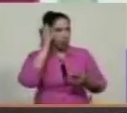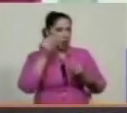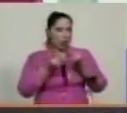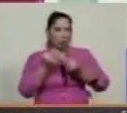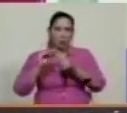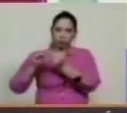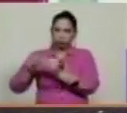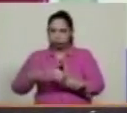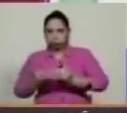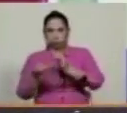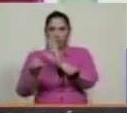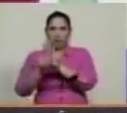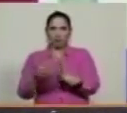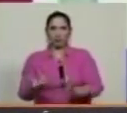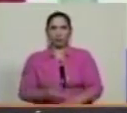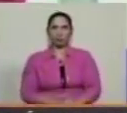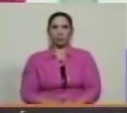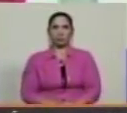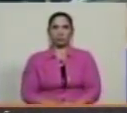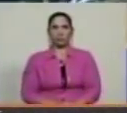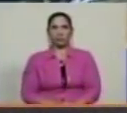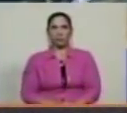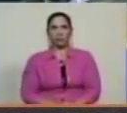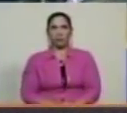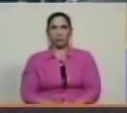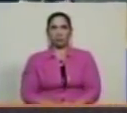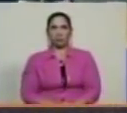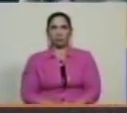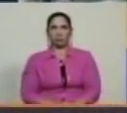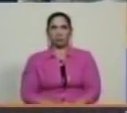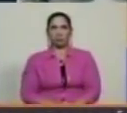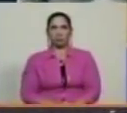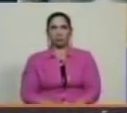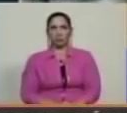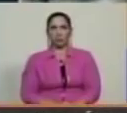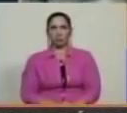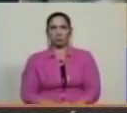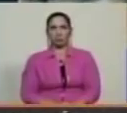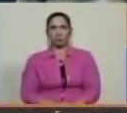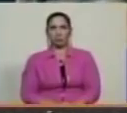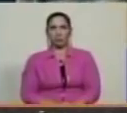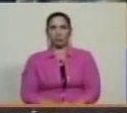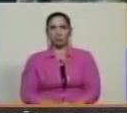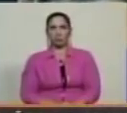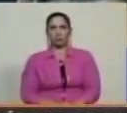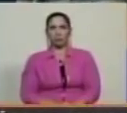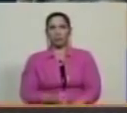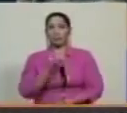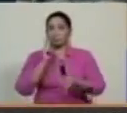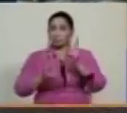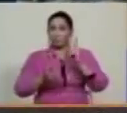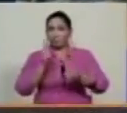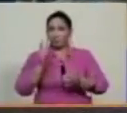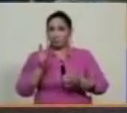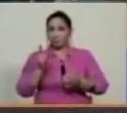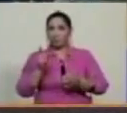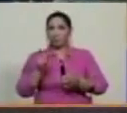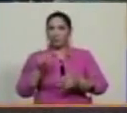Cumaná. Tienen otra realidad. O no tienen algunos que enfrentar mafias.